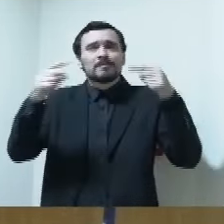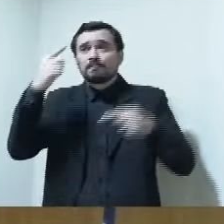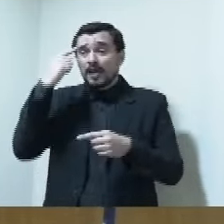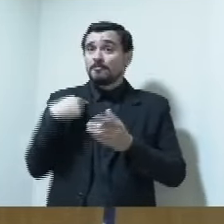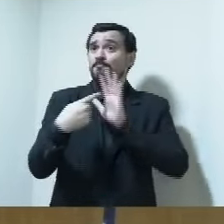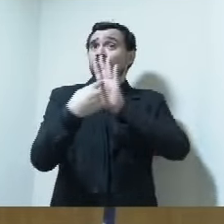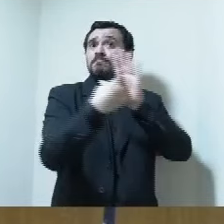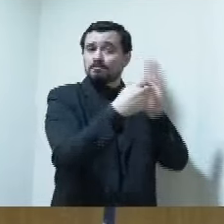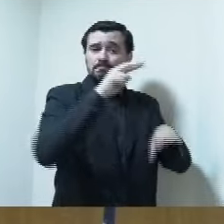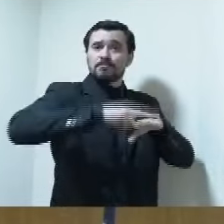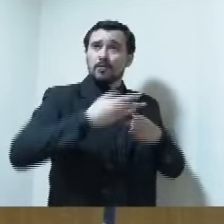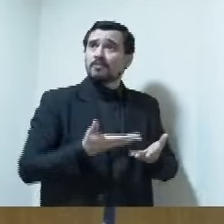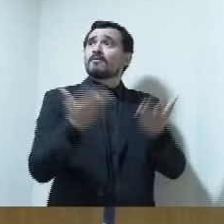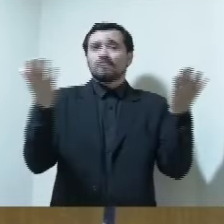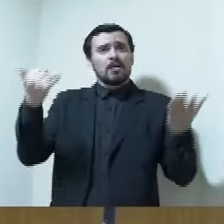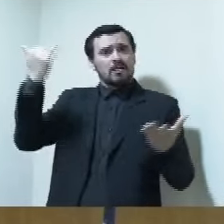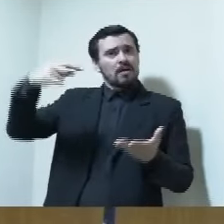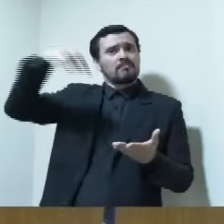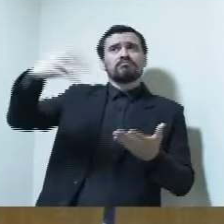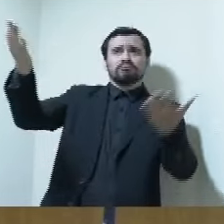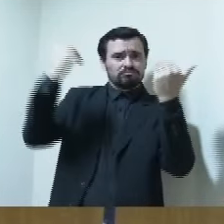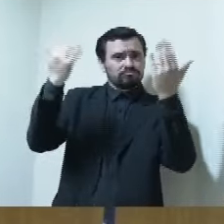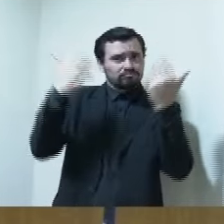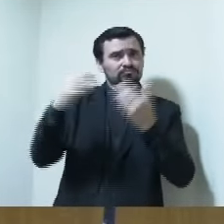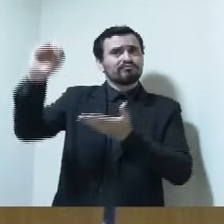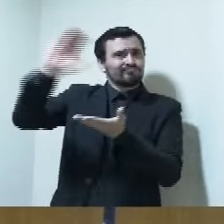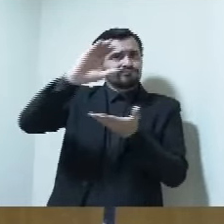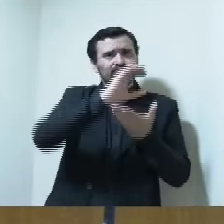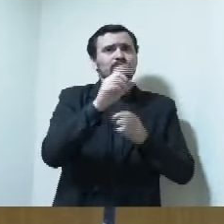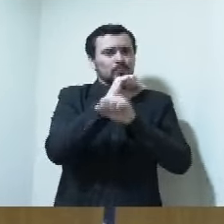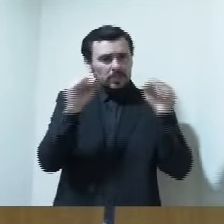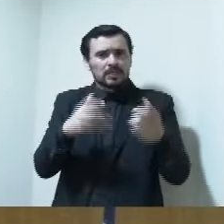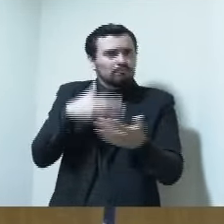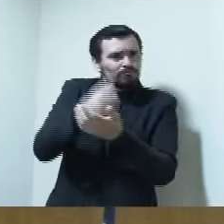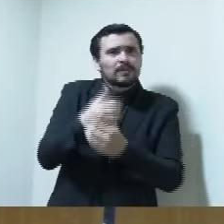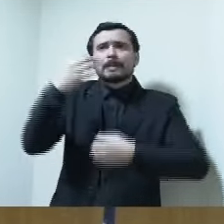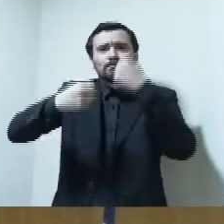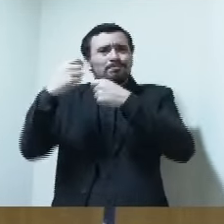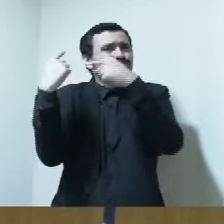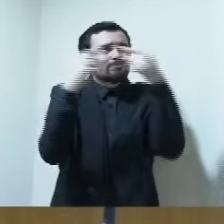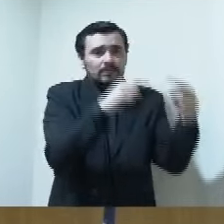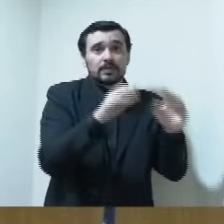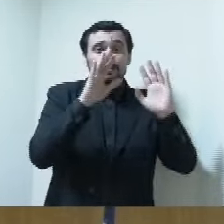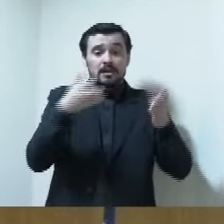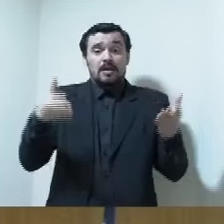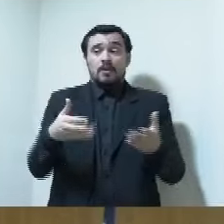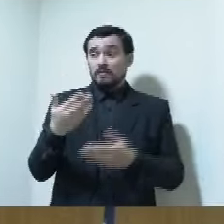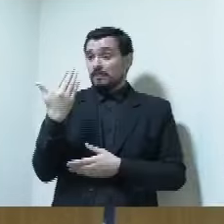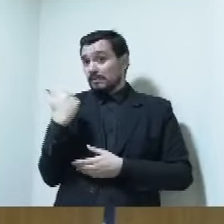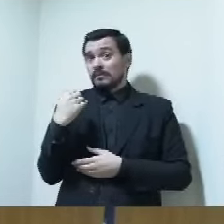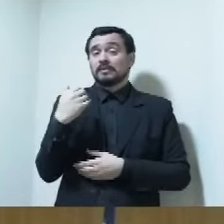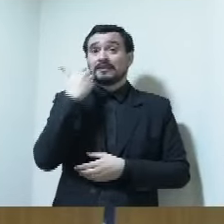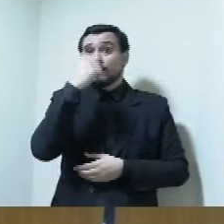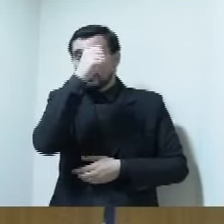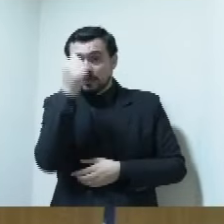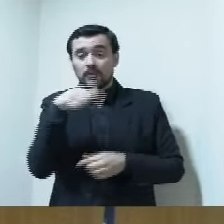que se merece. Hoy, gracias a estos esfuerzos y ratificando apenas este fin de semana, nuestro